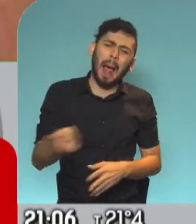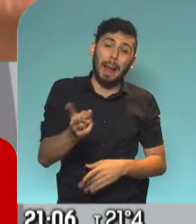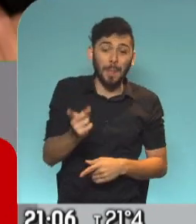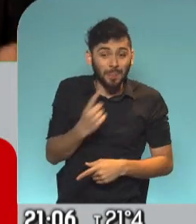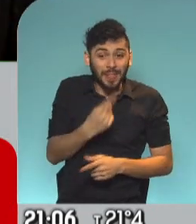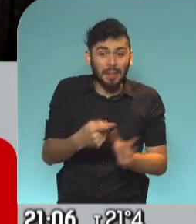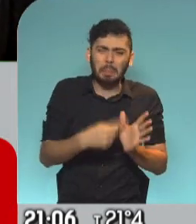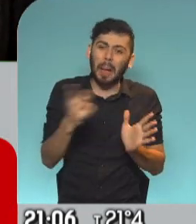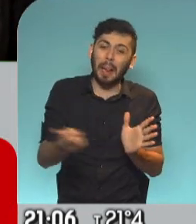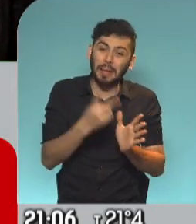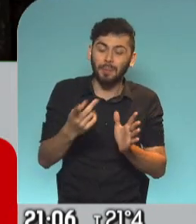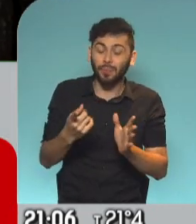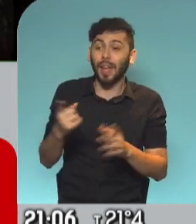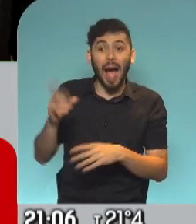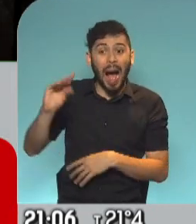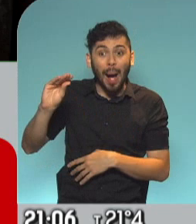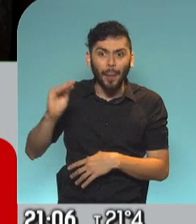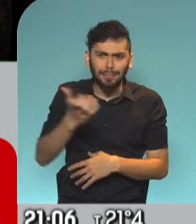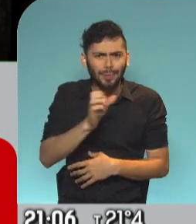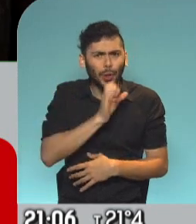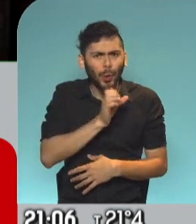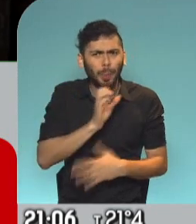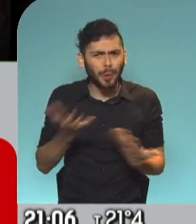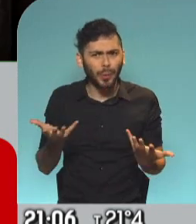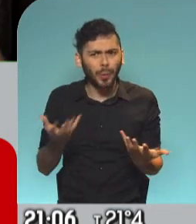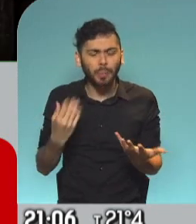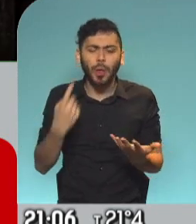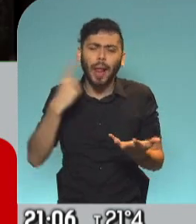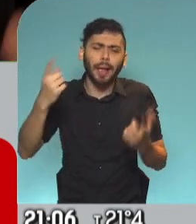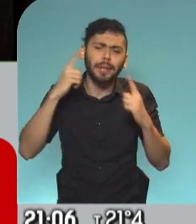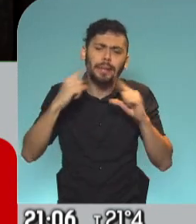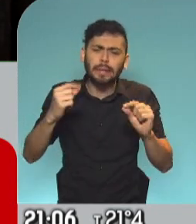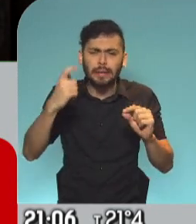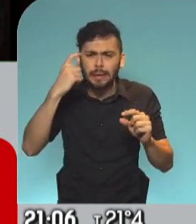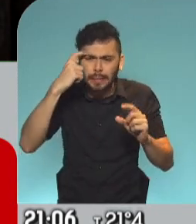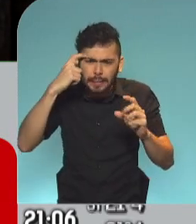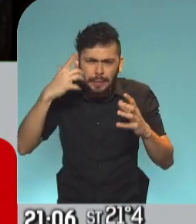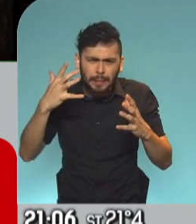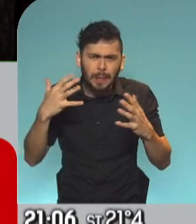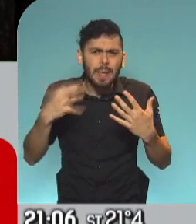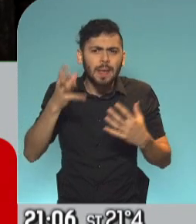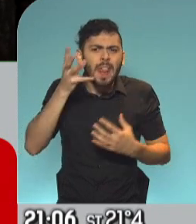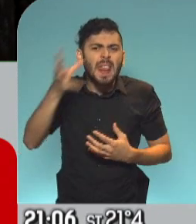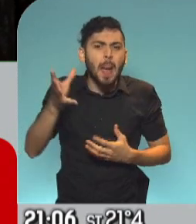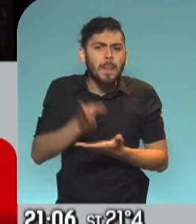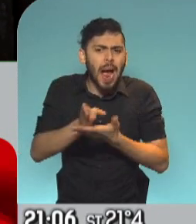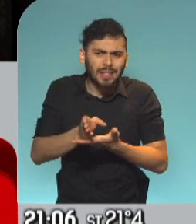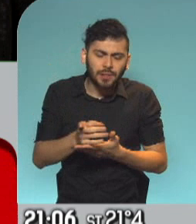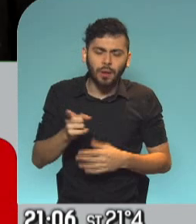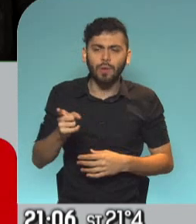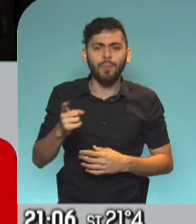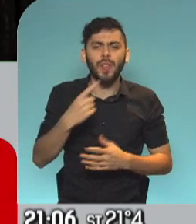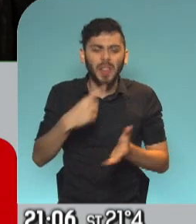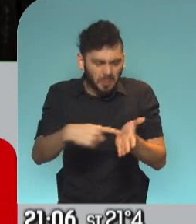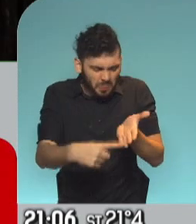muy gracioso escucharlo, porque él mismo decía, muy crítico, muy obsesivo, muy autoexigente, Quino, hablaba de su obra